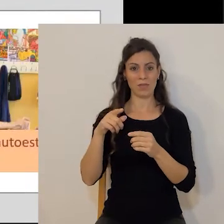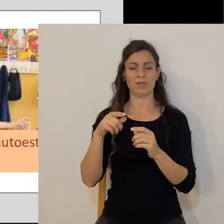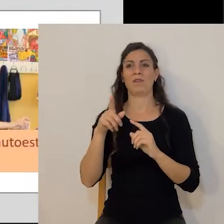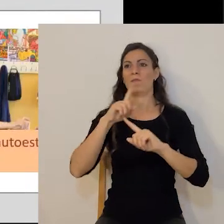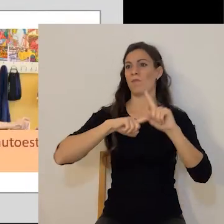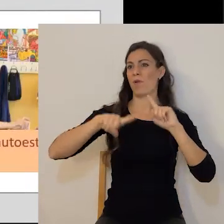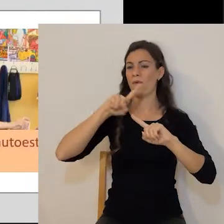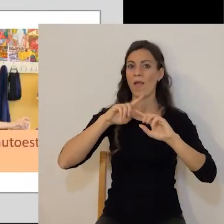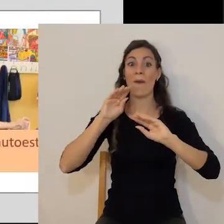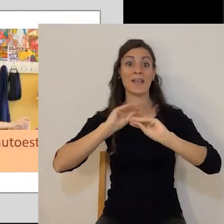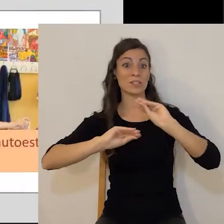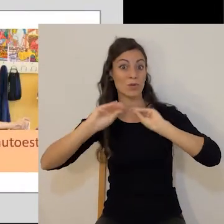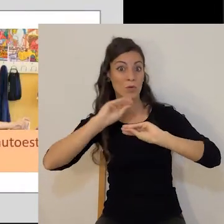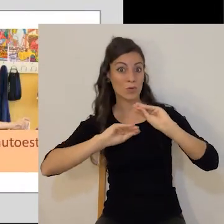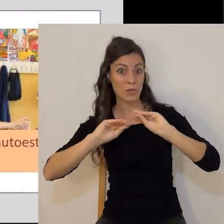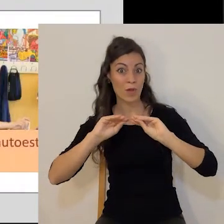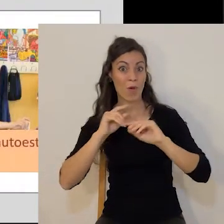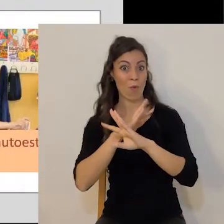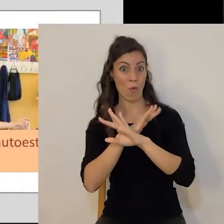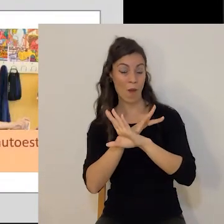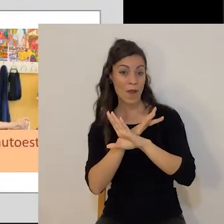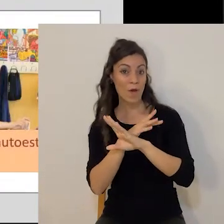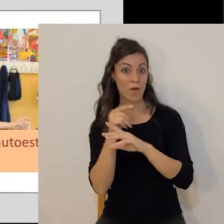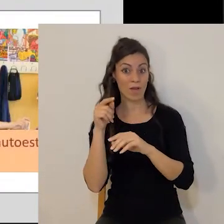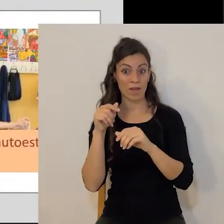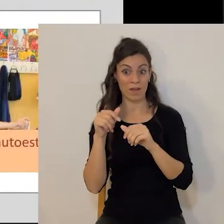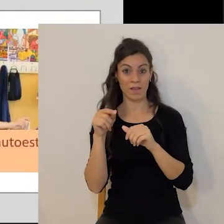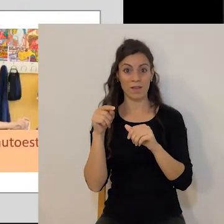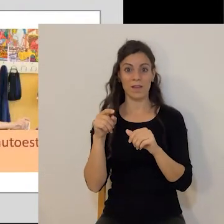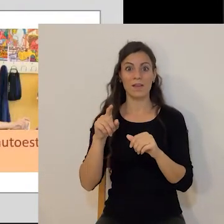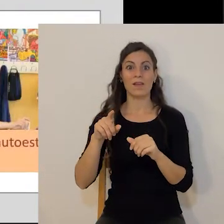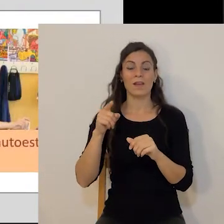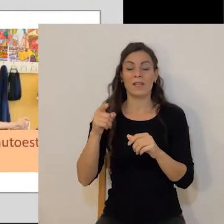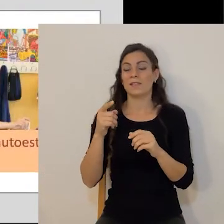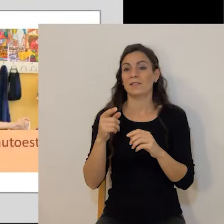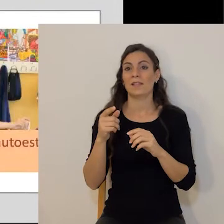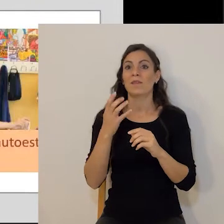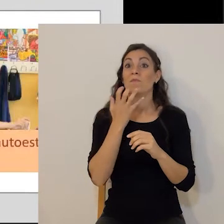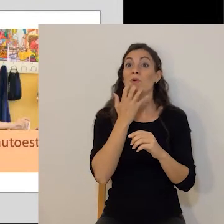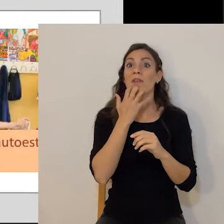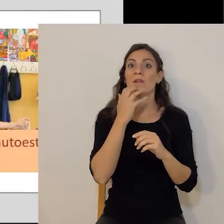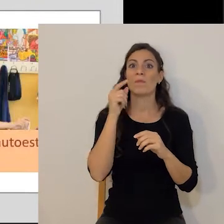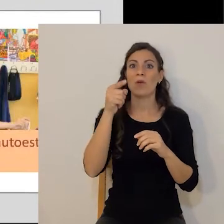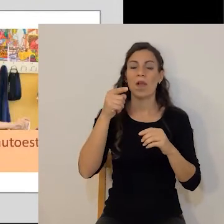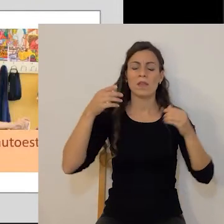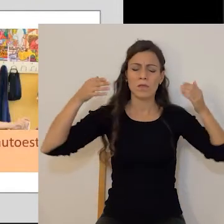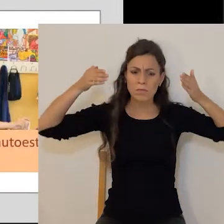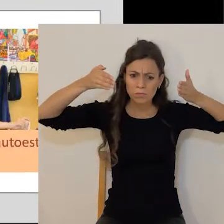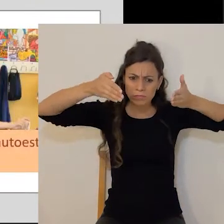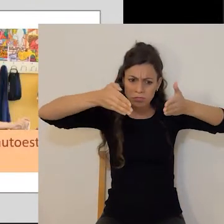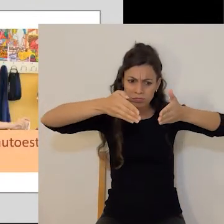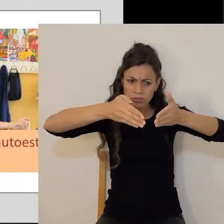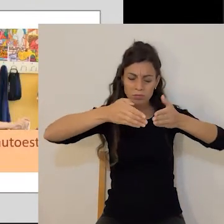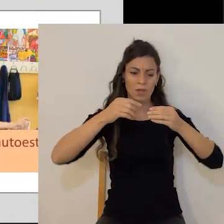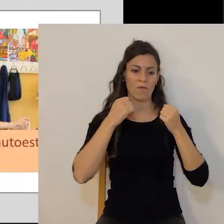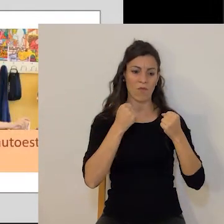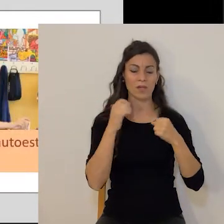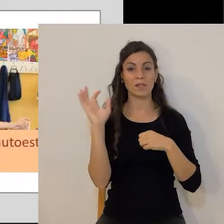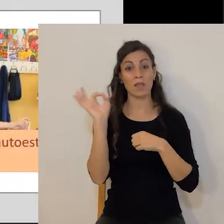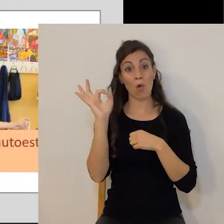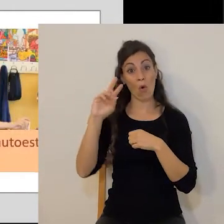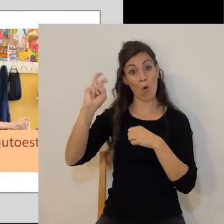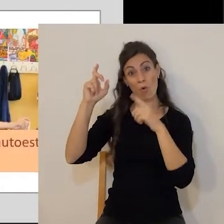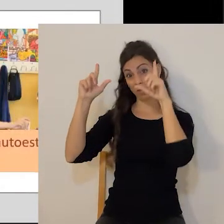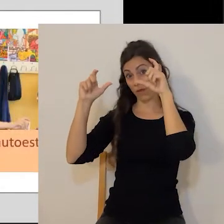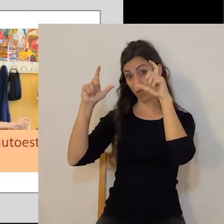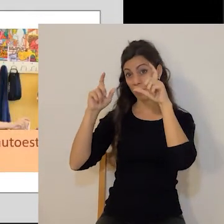resuelven problemas en este juego, tienen que resolver conflictos. En este de aquí, fijaros lo concentrados que están, o aquí.